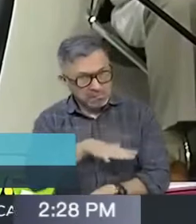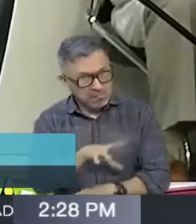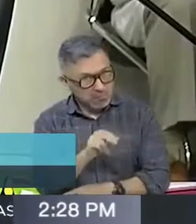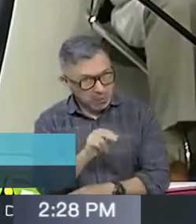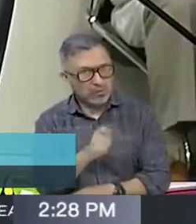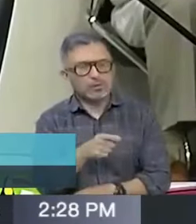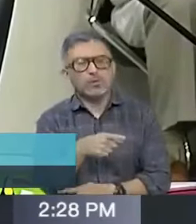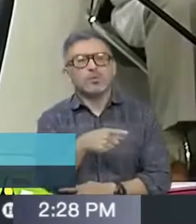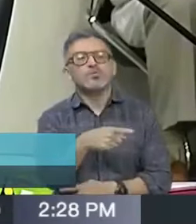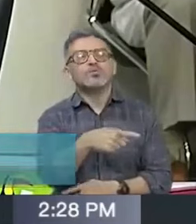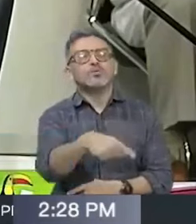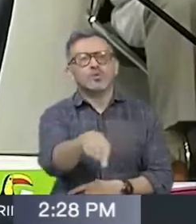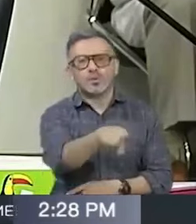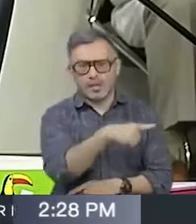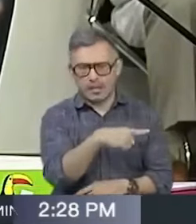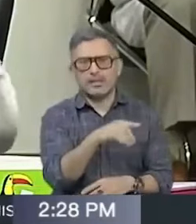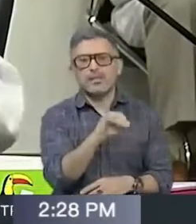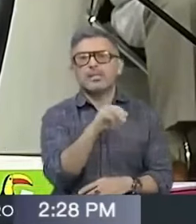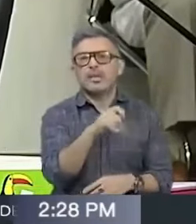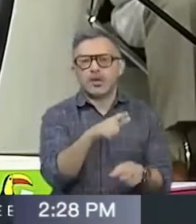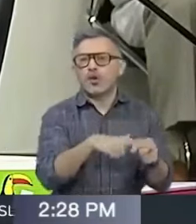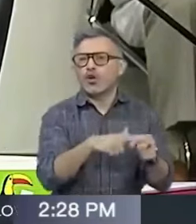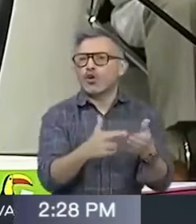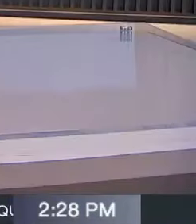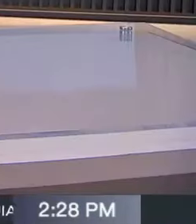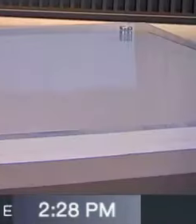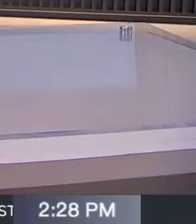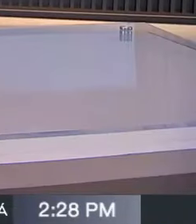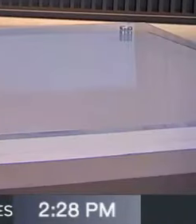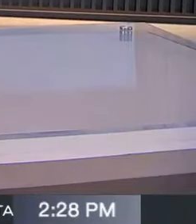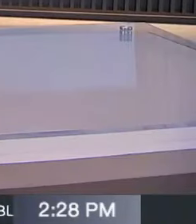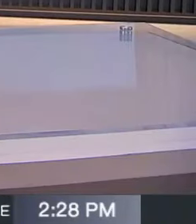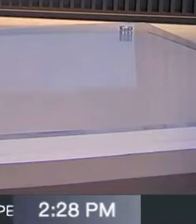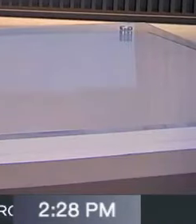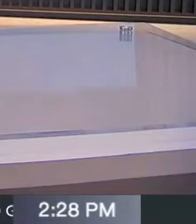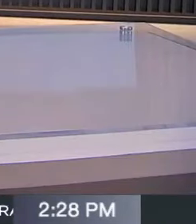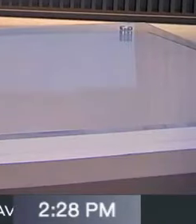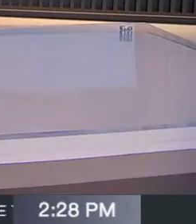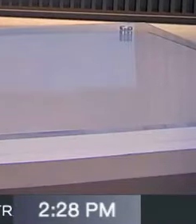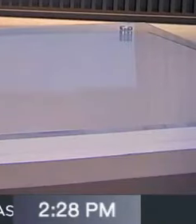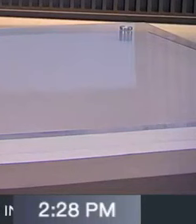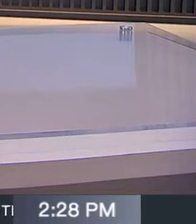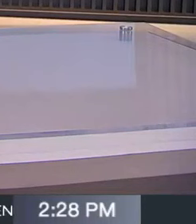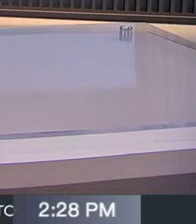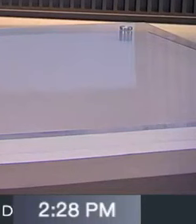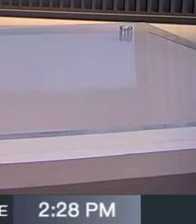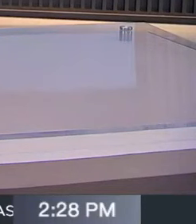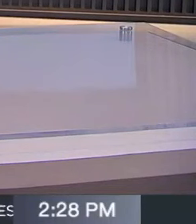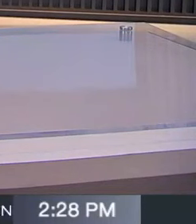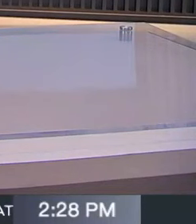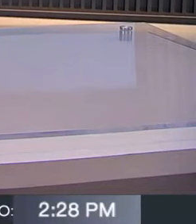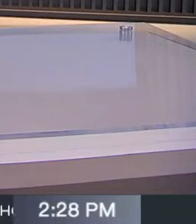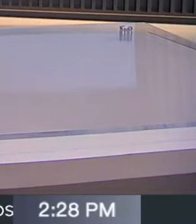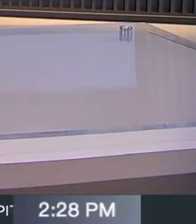quienes dejen de utilizar el color rosa por favor Bueno pues ahí la solicitud de morena esta tarde ante el Instituto Nacional